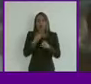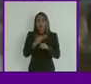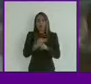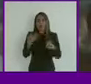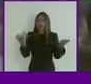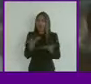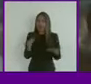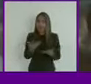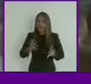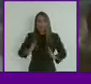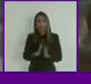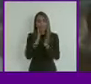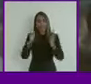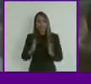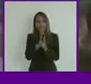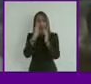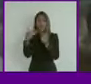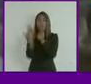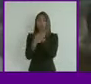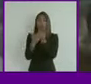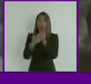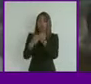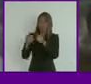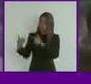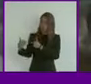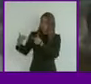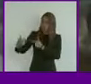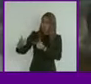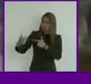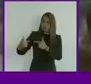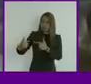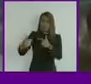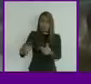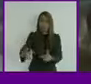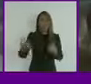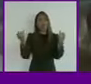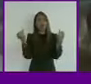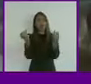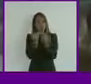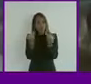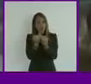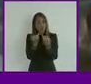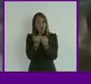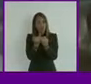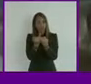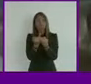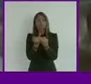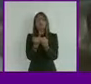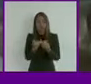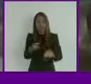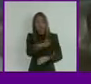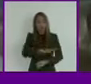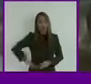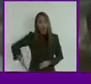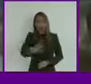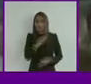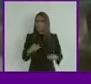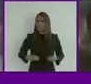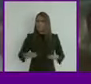trabajar para que en las próximas generaciones que vengan después de nosotros también tengan un buen lugar donde vivir y